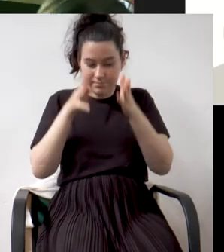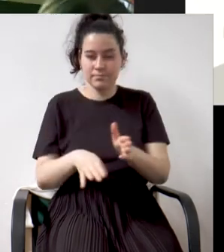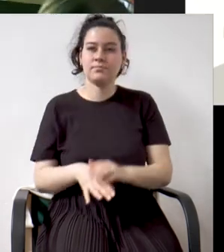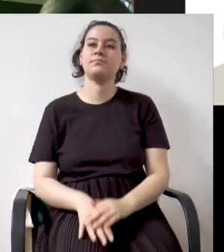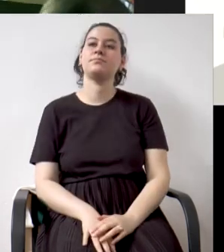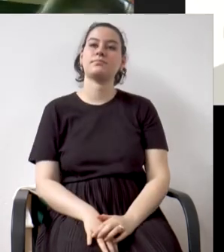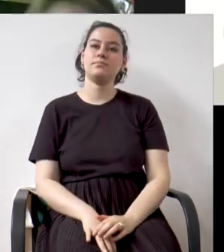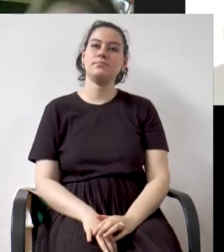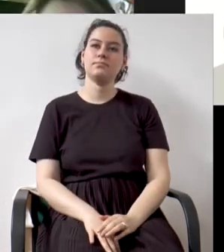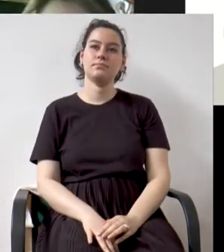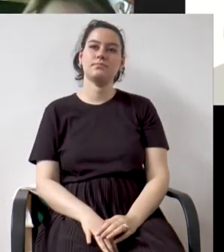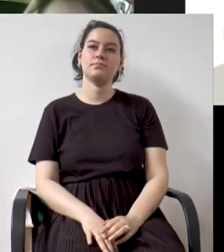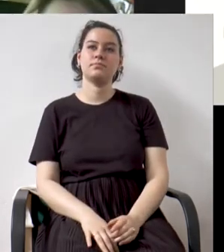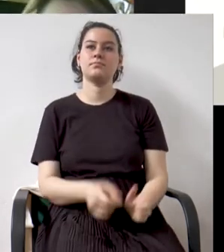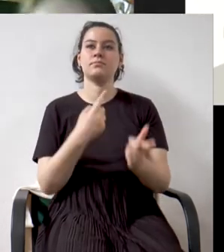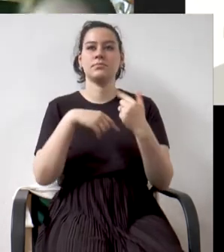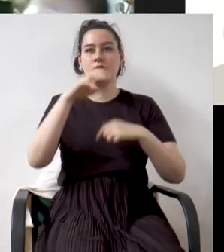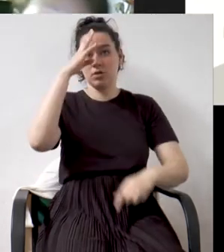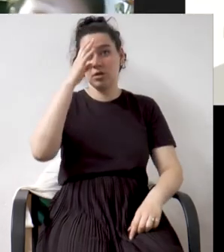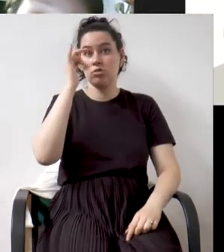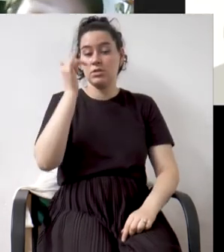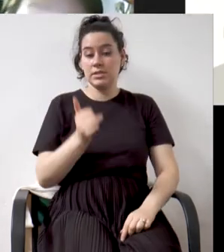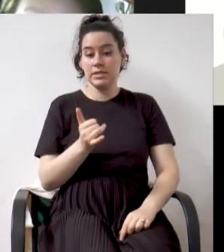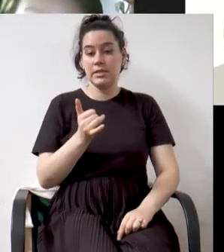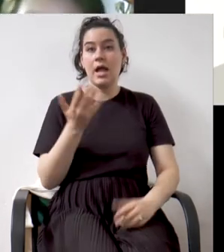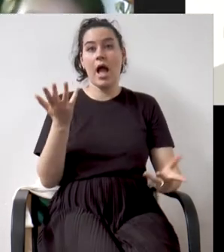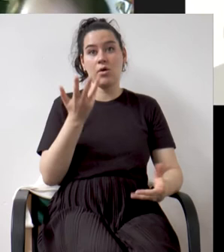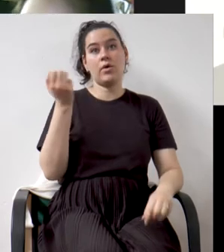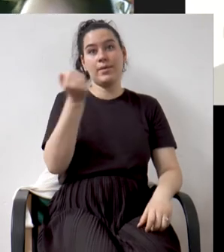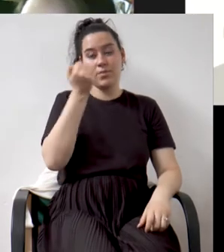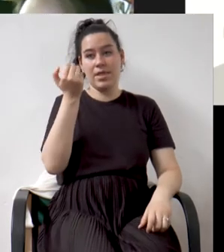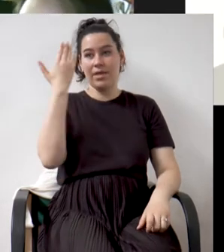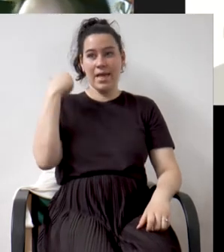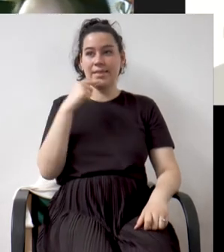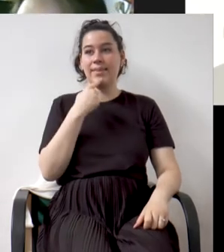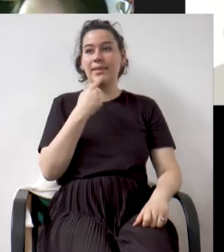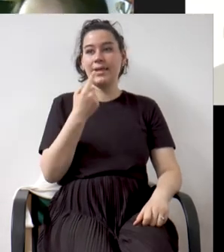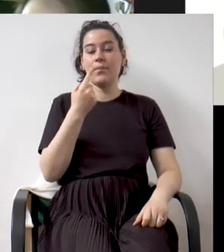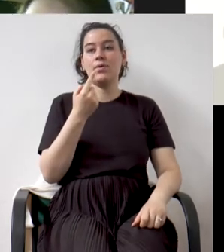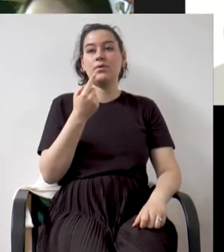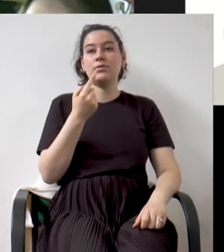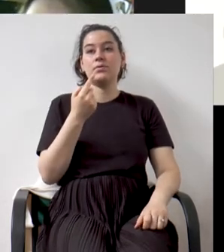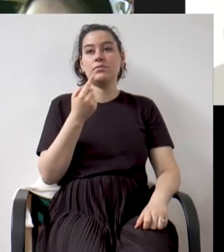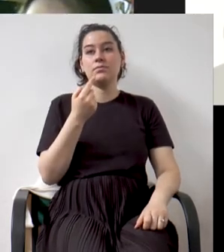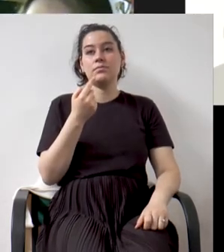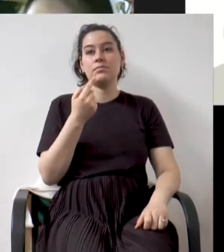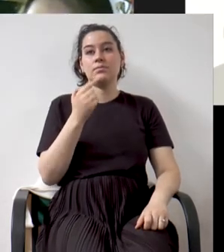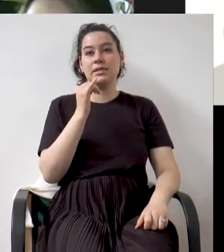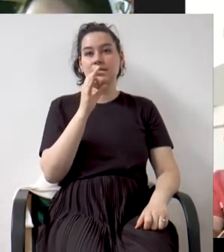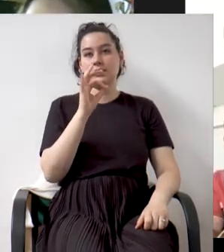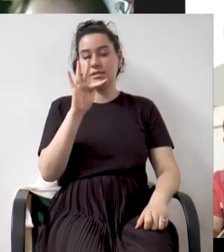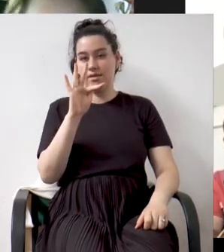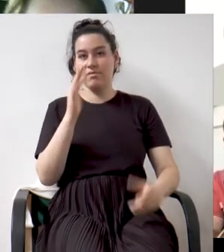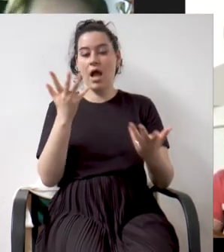Entonces, yo creo que si hay algo que queda claro de las exposiciones anteriores, es que el ICEF está